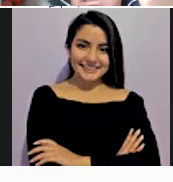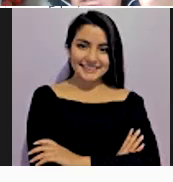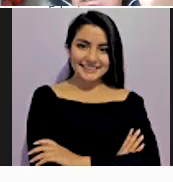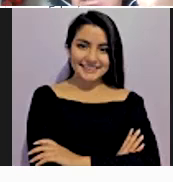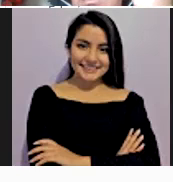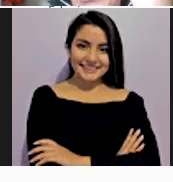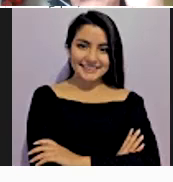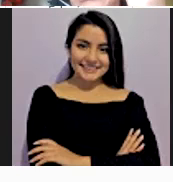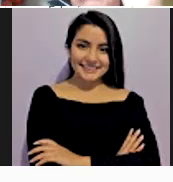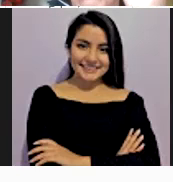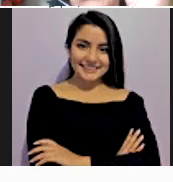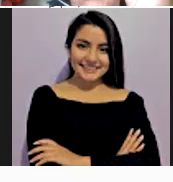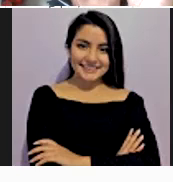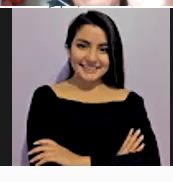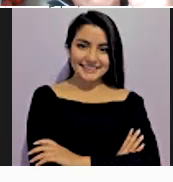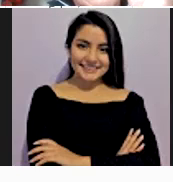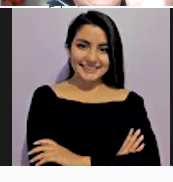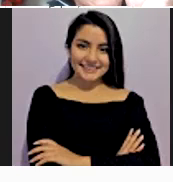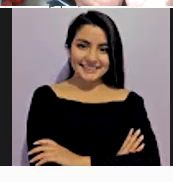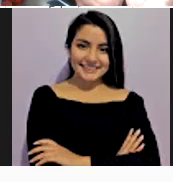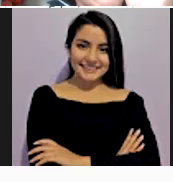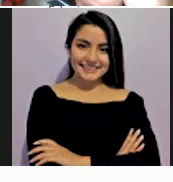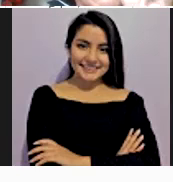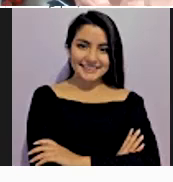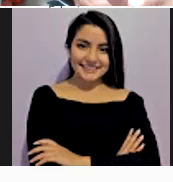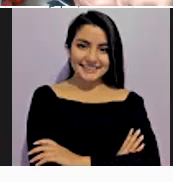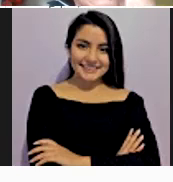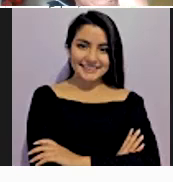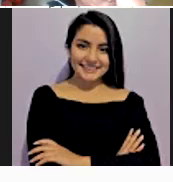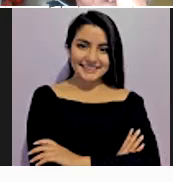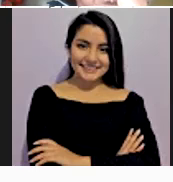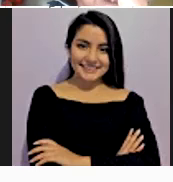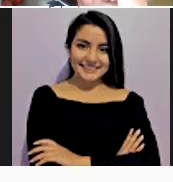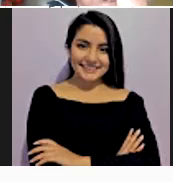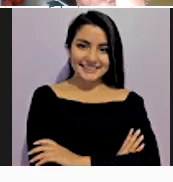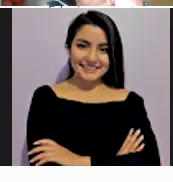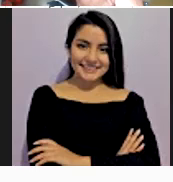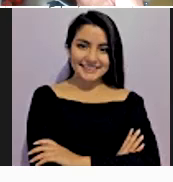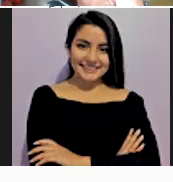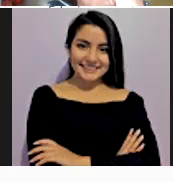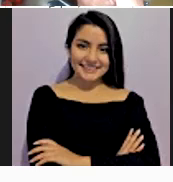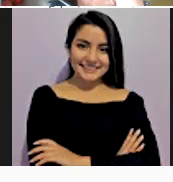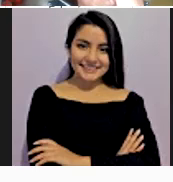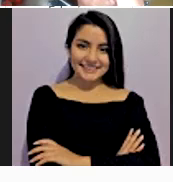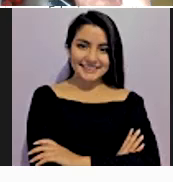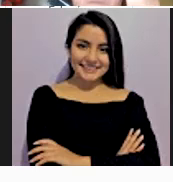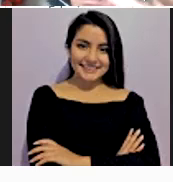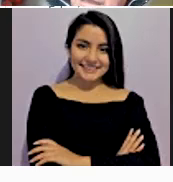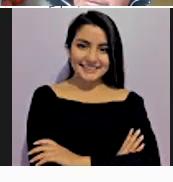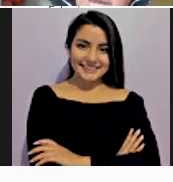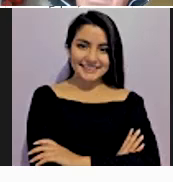son. Si, velocidades, ¿cuáles utiliza? ¿Cuál velocidad utiliza aquí? Aquí, ¿qué velocidad utiliza? la velocidad de